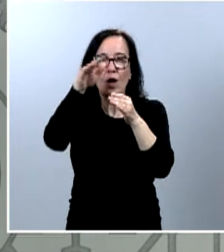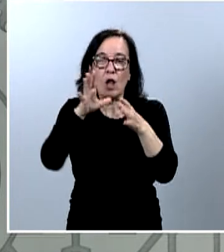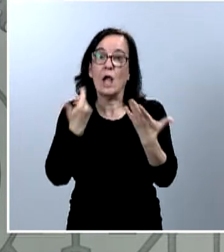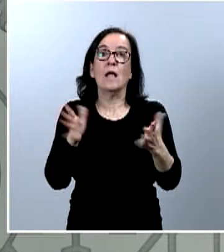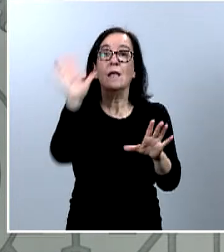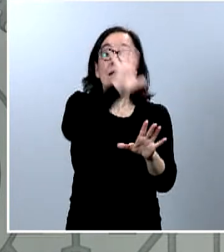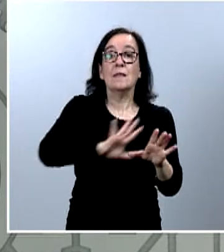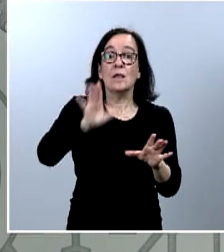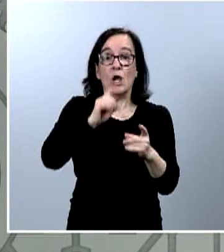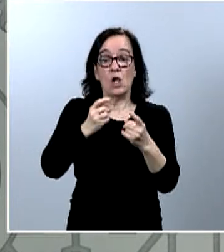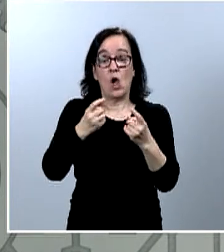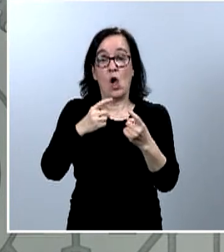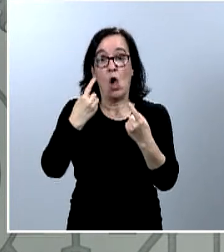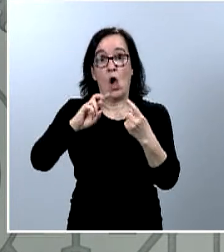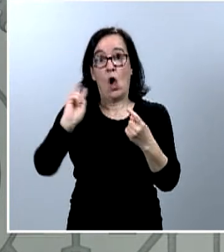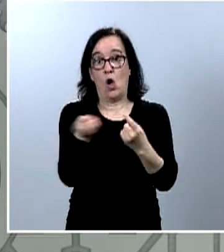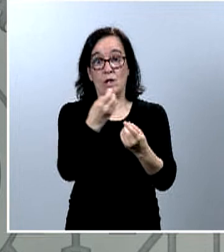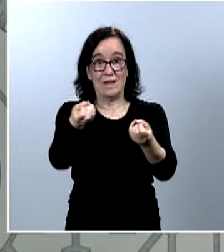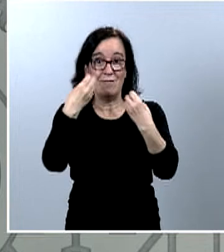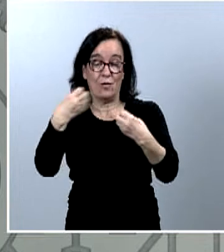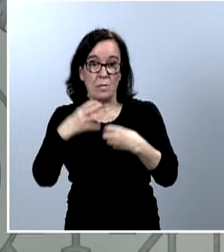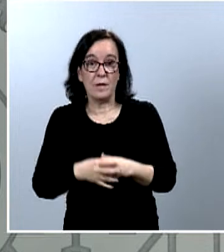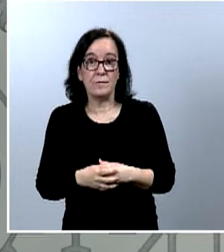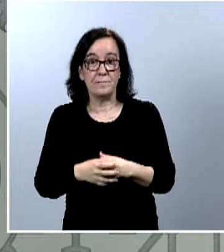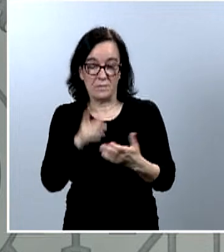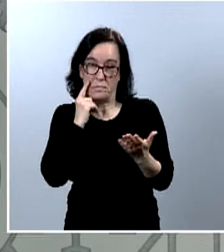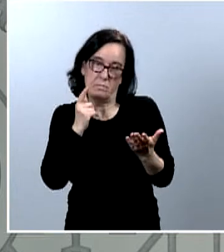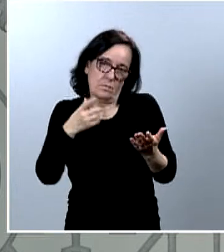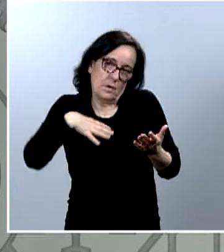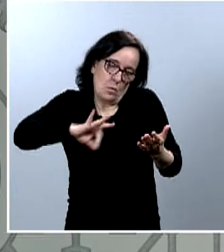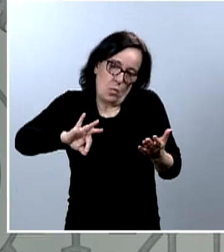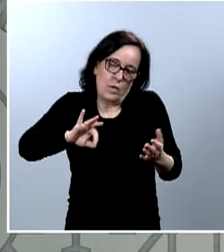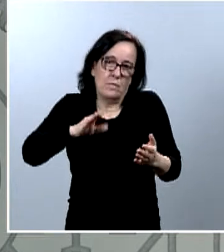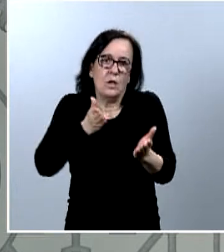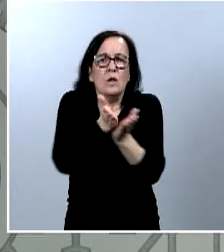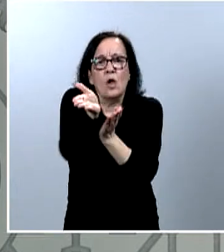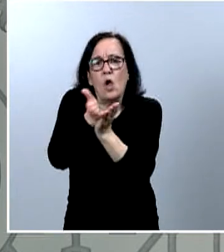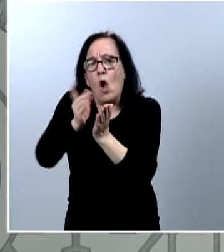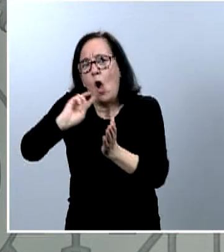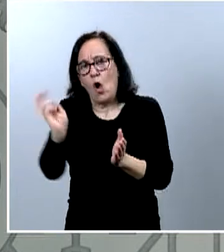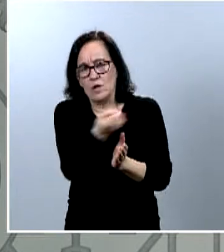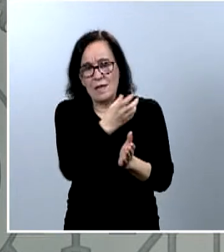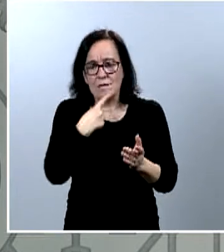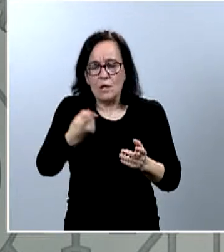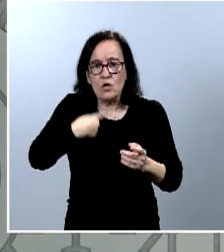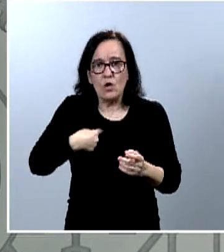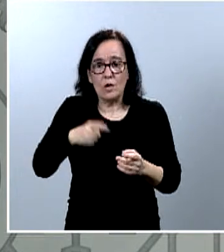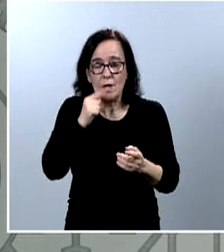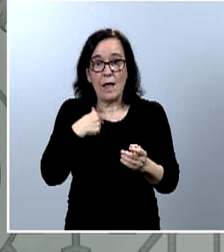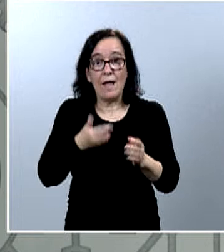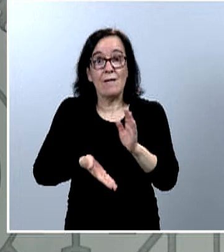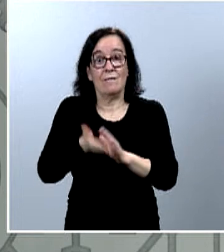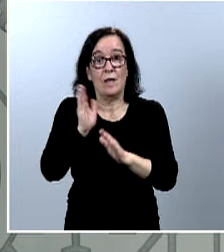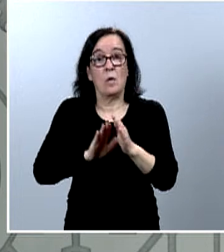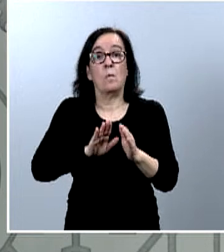otras informaciones paralelas que podemos obtener por otras fuentes nos indican que la tendencia pudiera ser